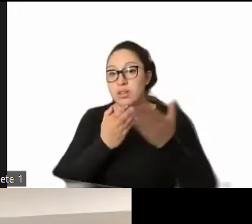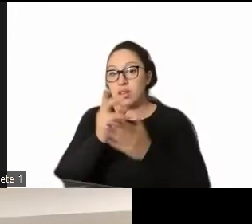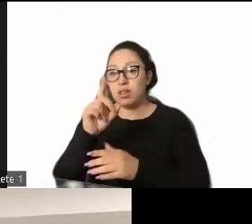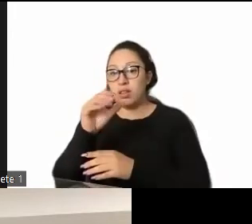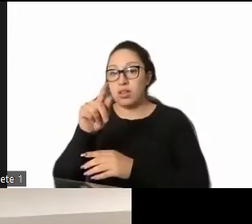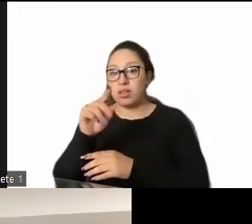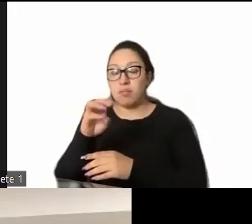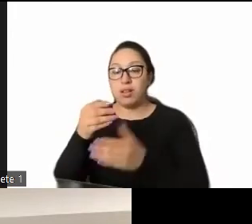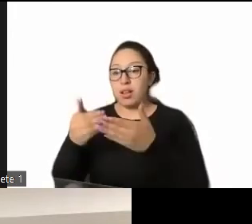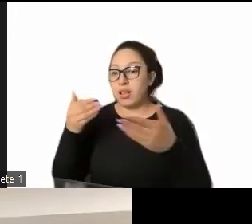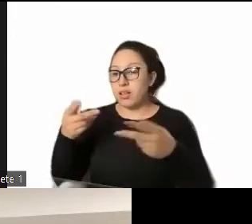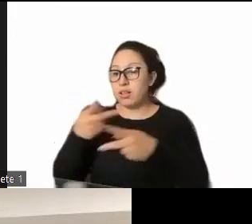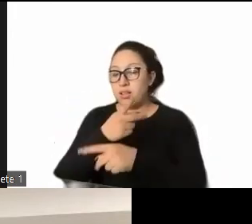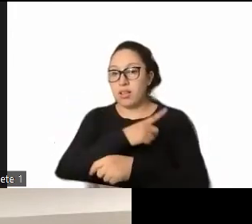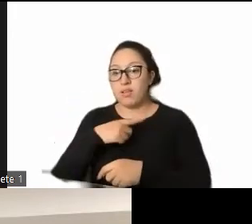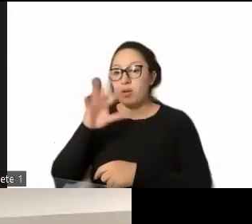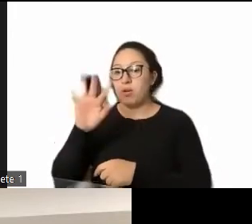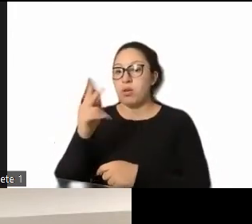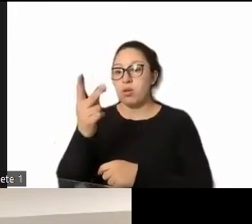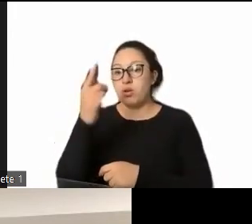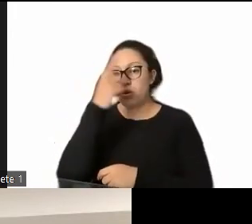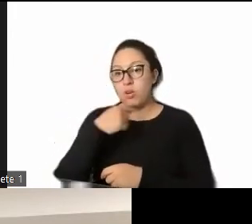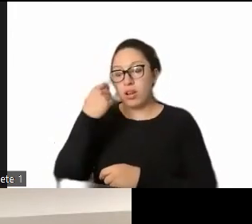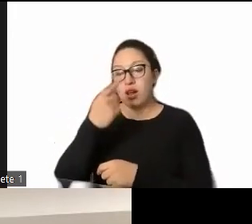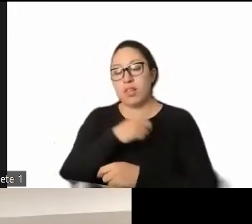horas de anticipación que señala el reglamento.